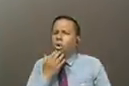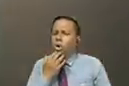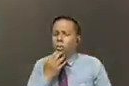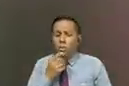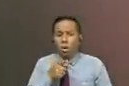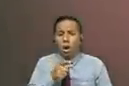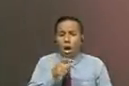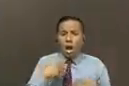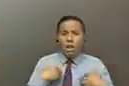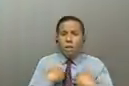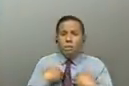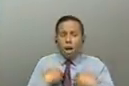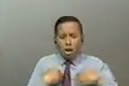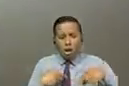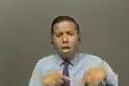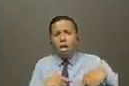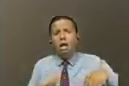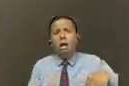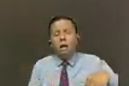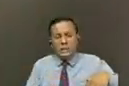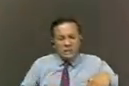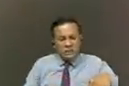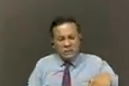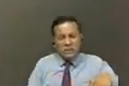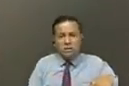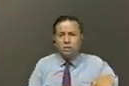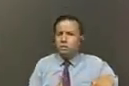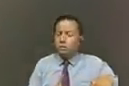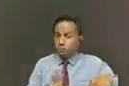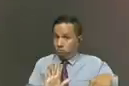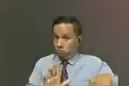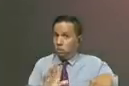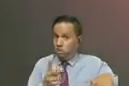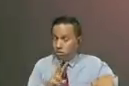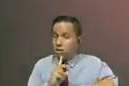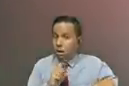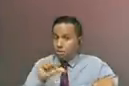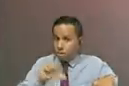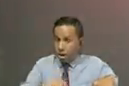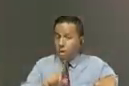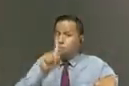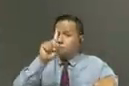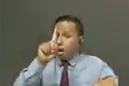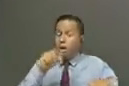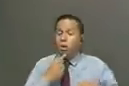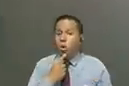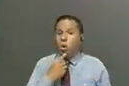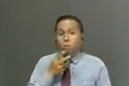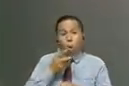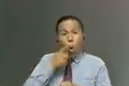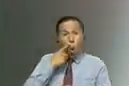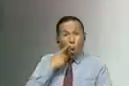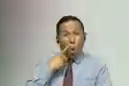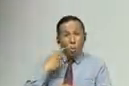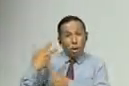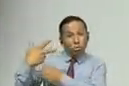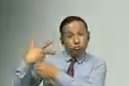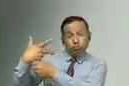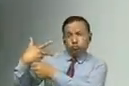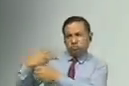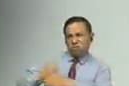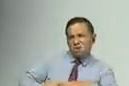mascota, hay algo más que también se debe identificar. O mientras hace esto, y lo graban,